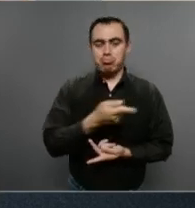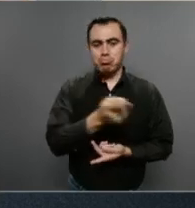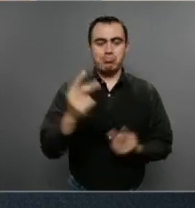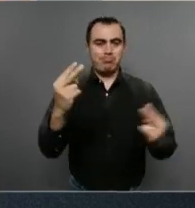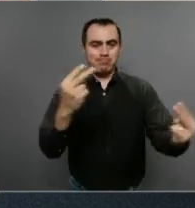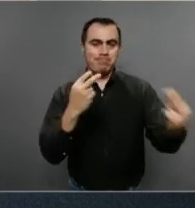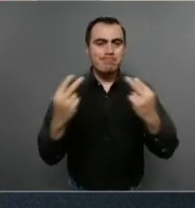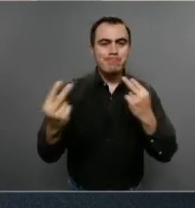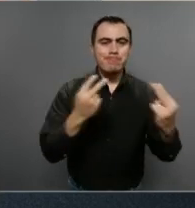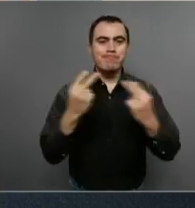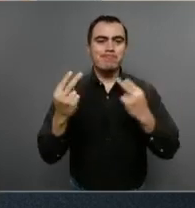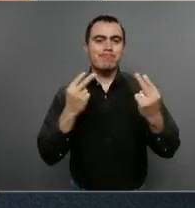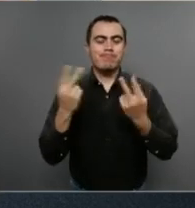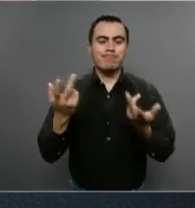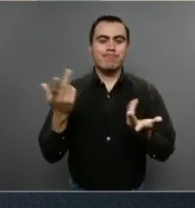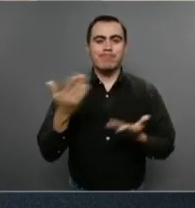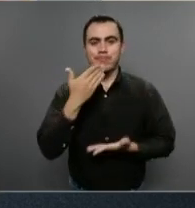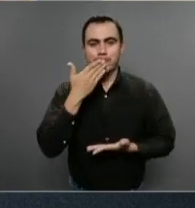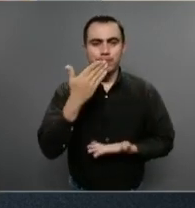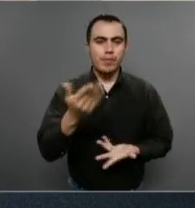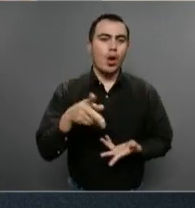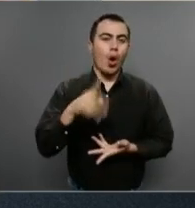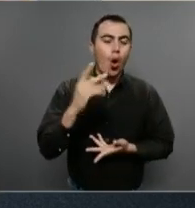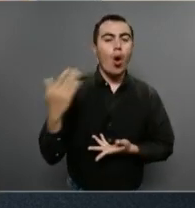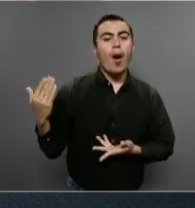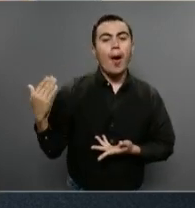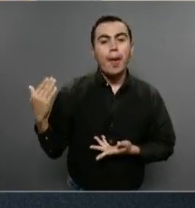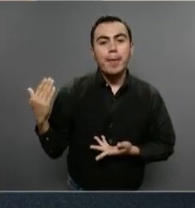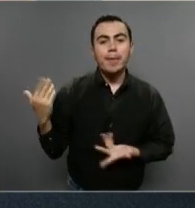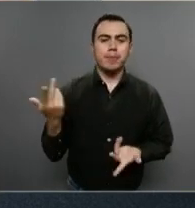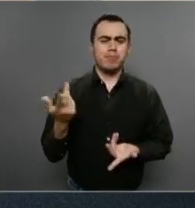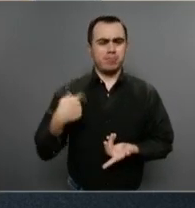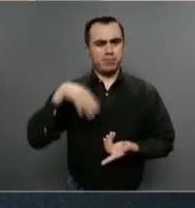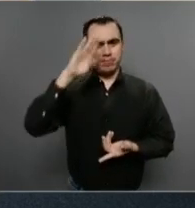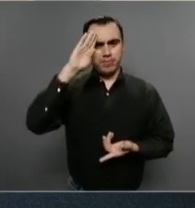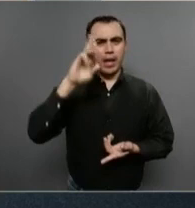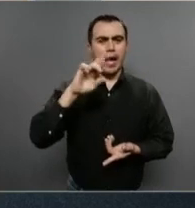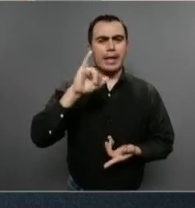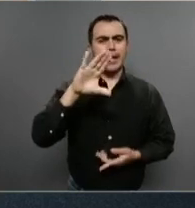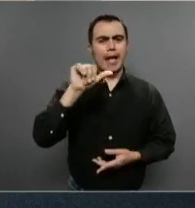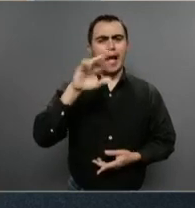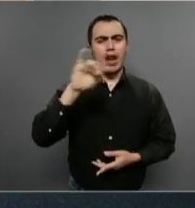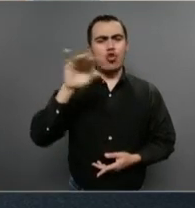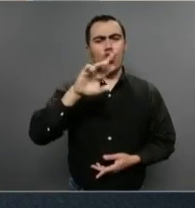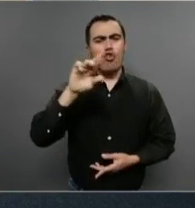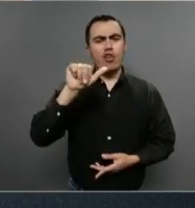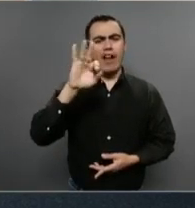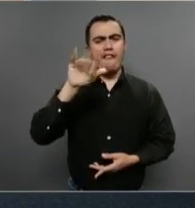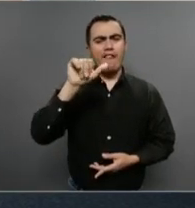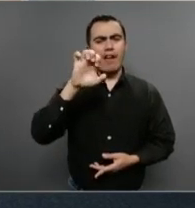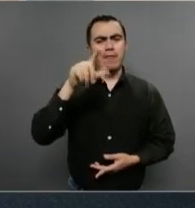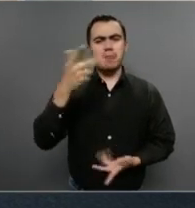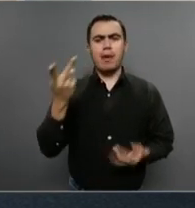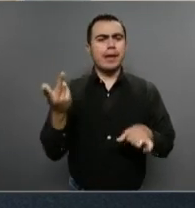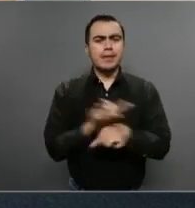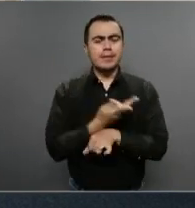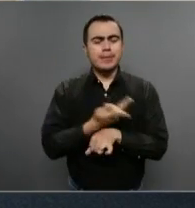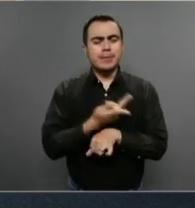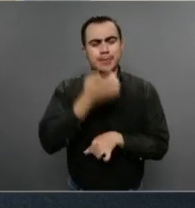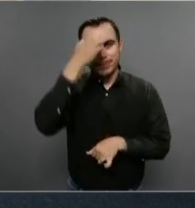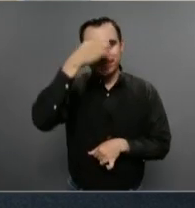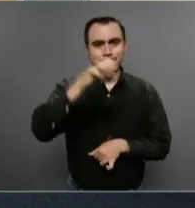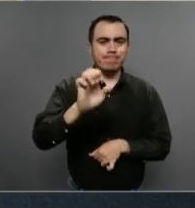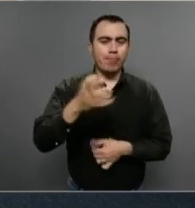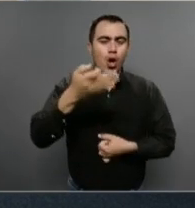pero si usted recién entró en enlace y está extrañando la voz de Ricardo Rafael, le compartimos que de manera